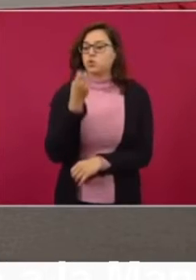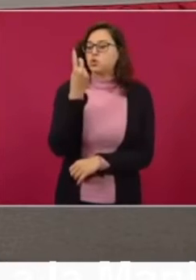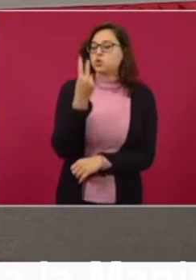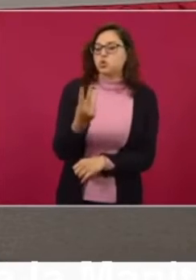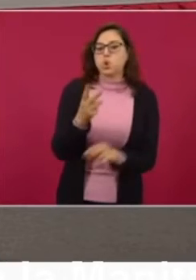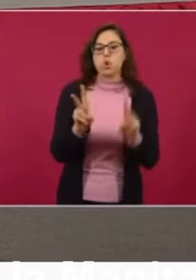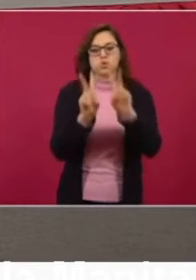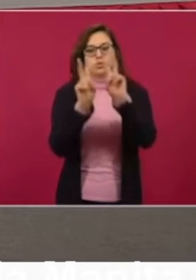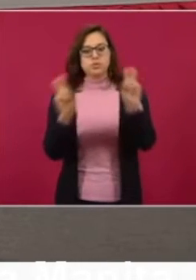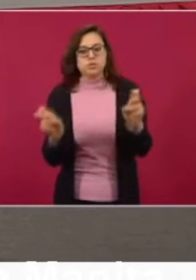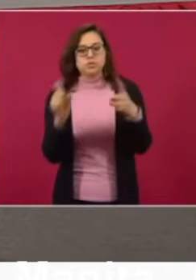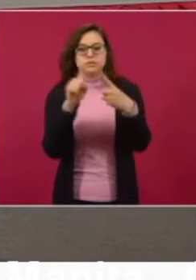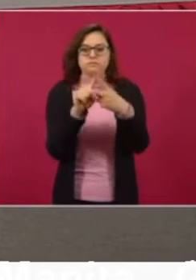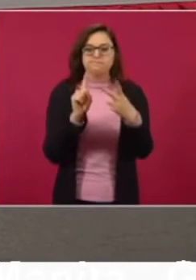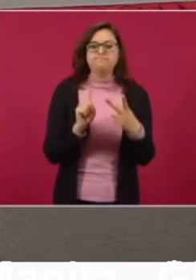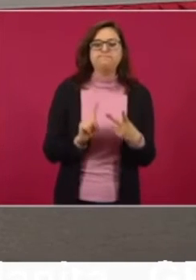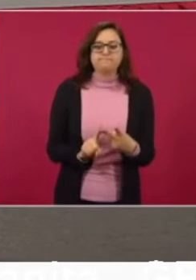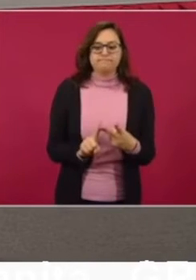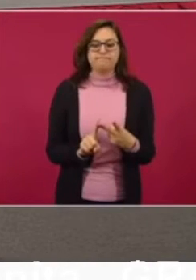se estan